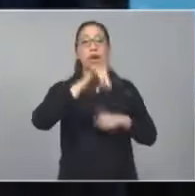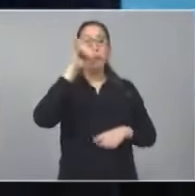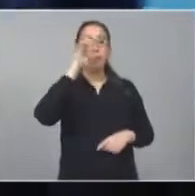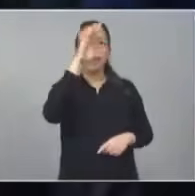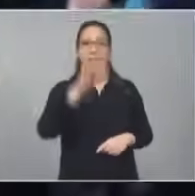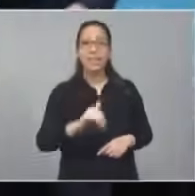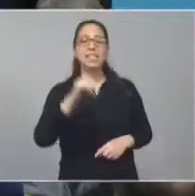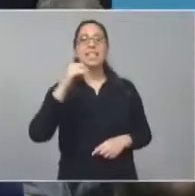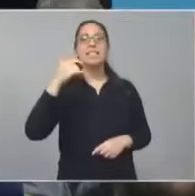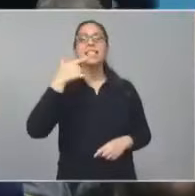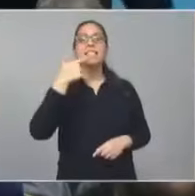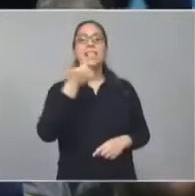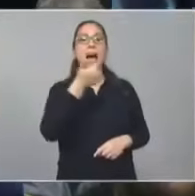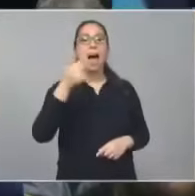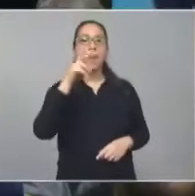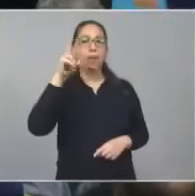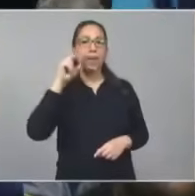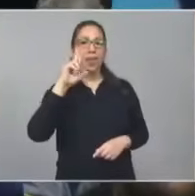Saavedra.